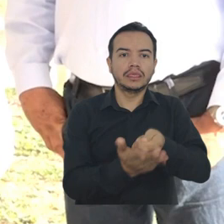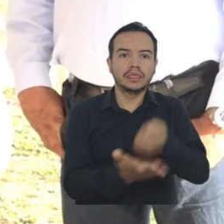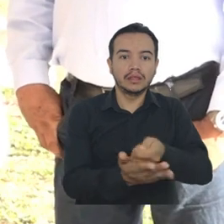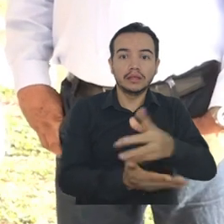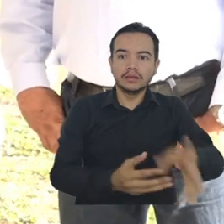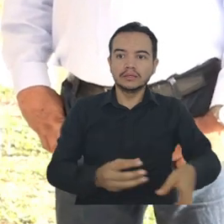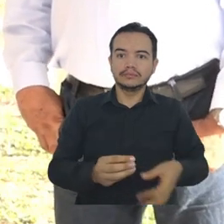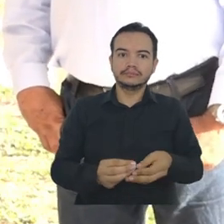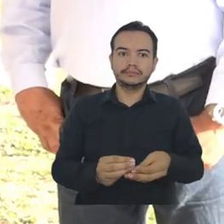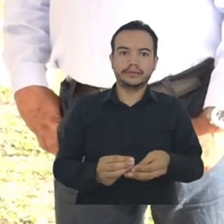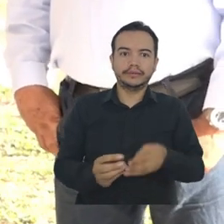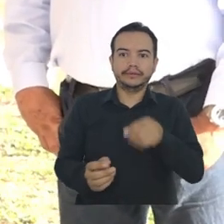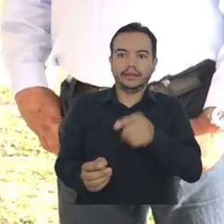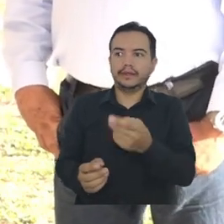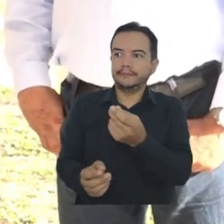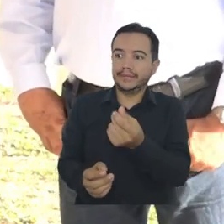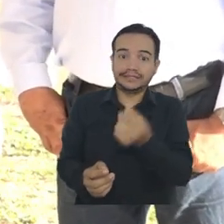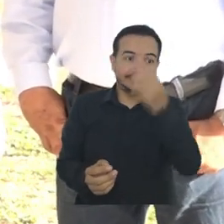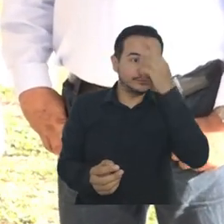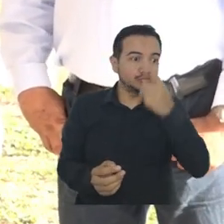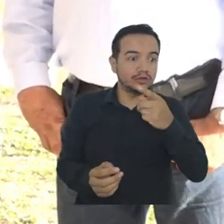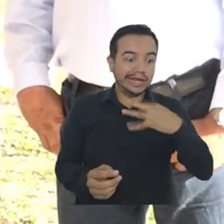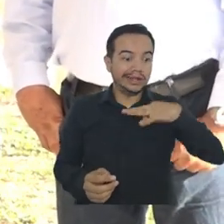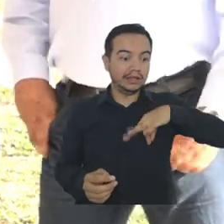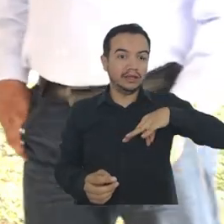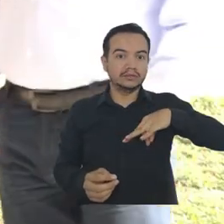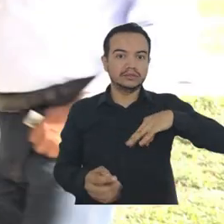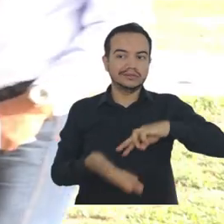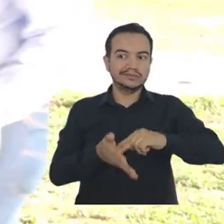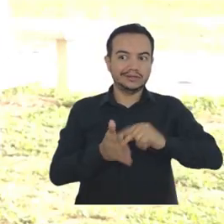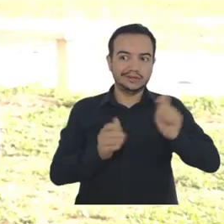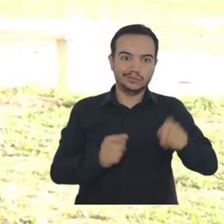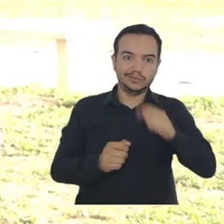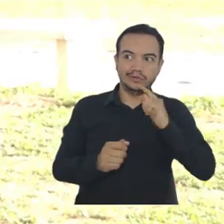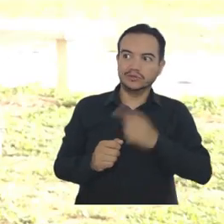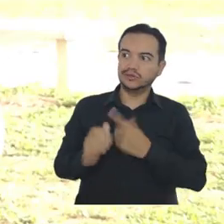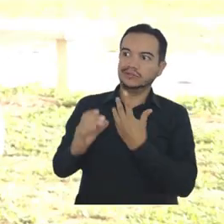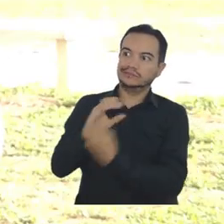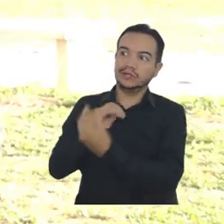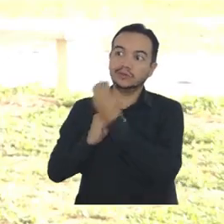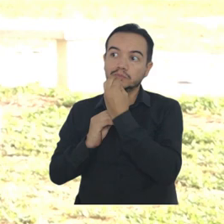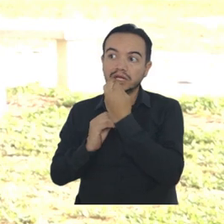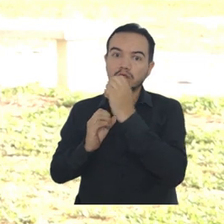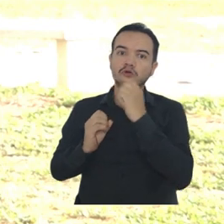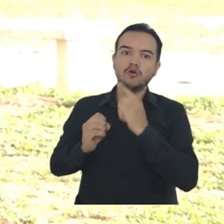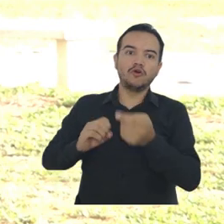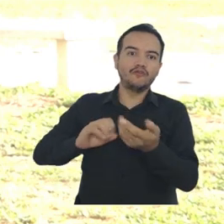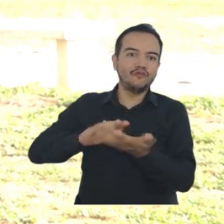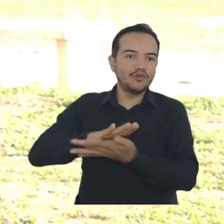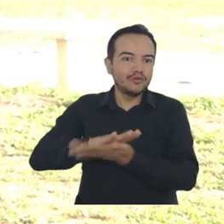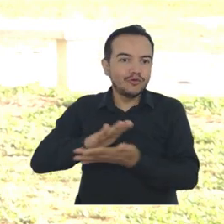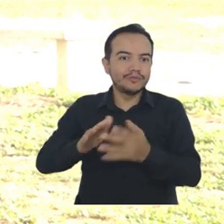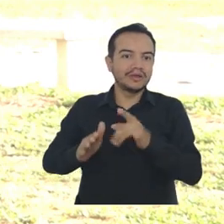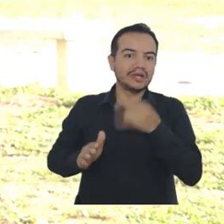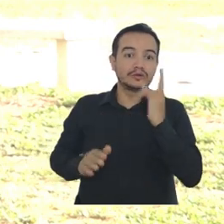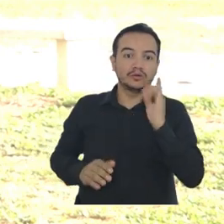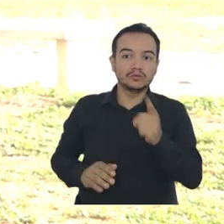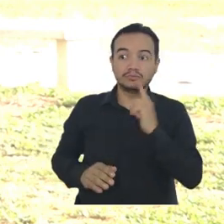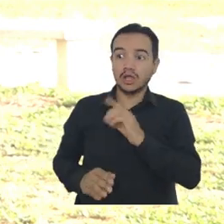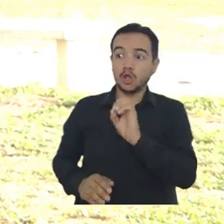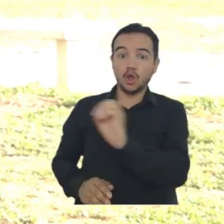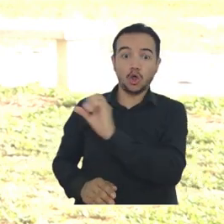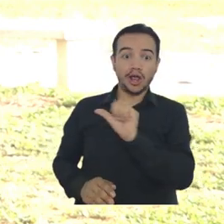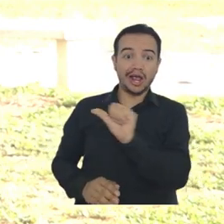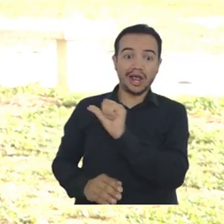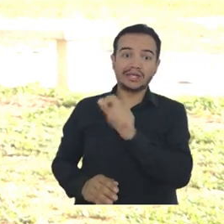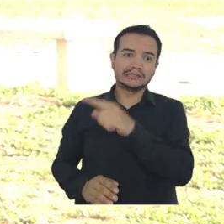que esos 1,000 menos suman y sirven y alcanzan para medio combo allá afuera o para alguna fotocopia o para alguna cosa, porque